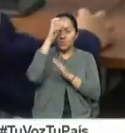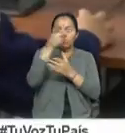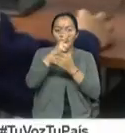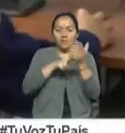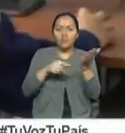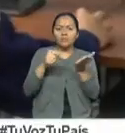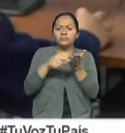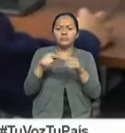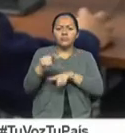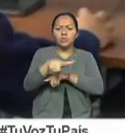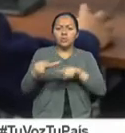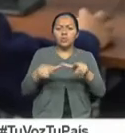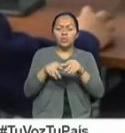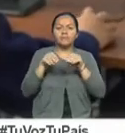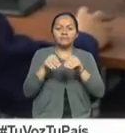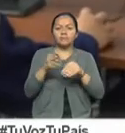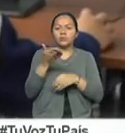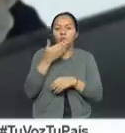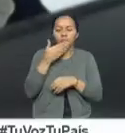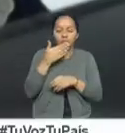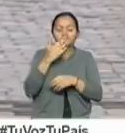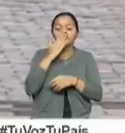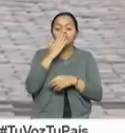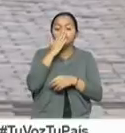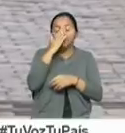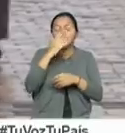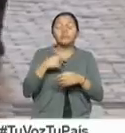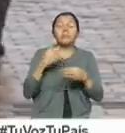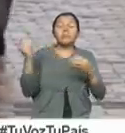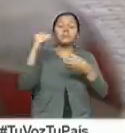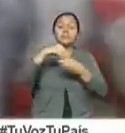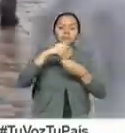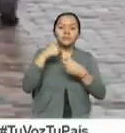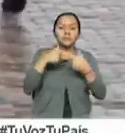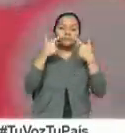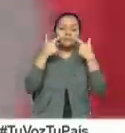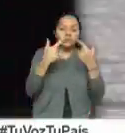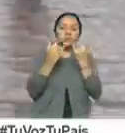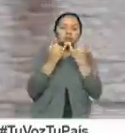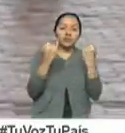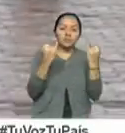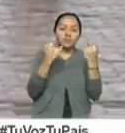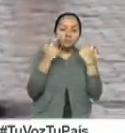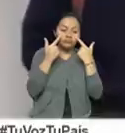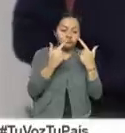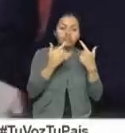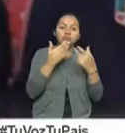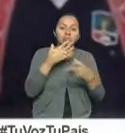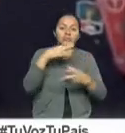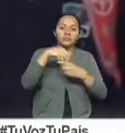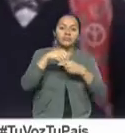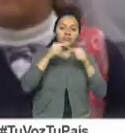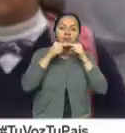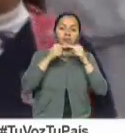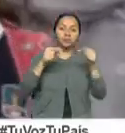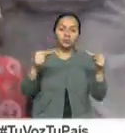nuevo establecimiento educativo, por lo que ha sido catalogada como guardiana de la lengua y de saberes del pueblo quichua puruá.